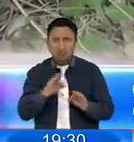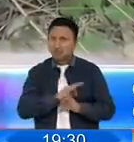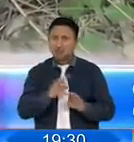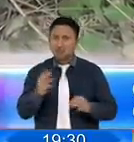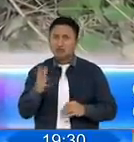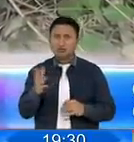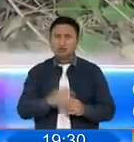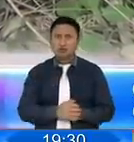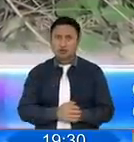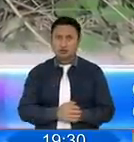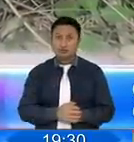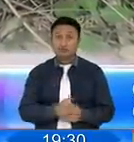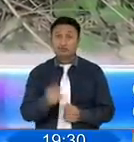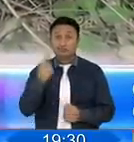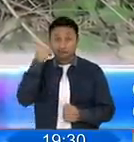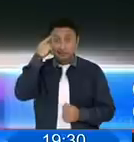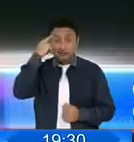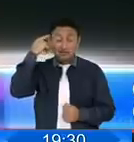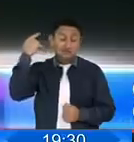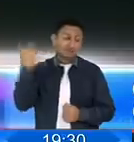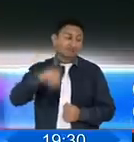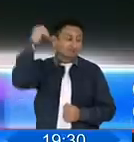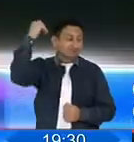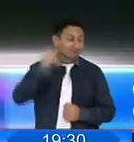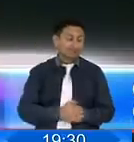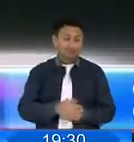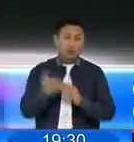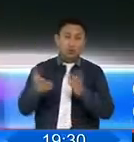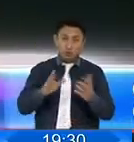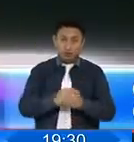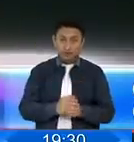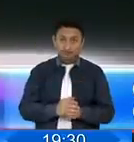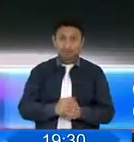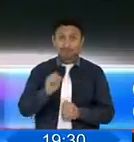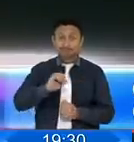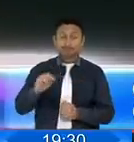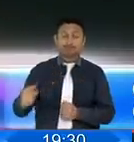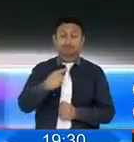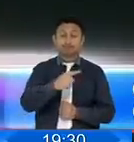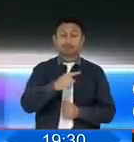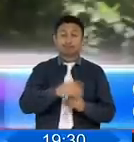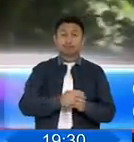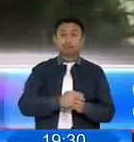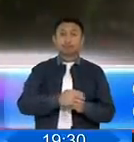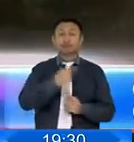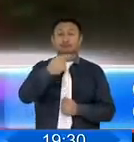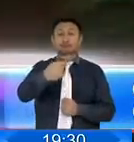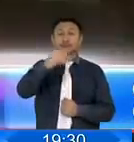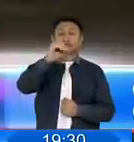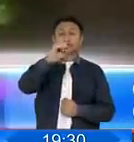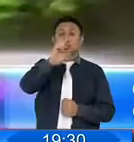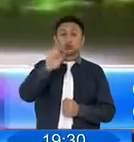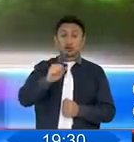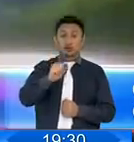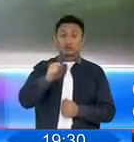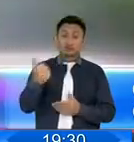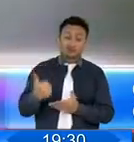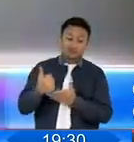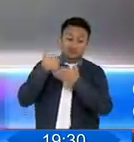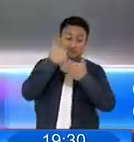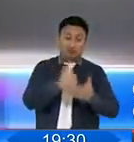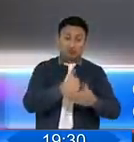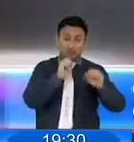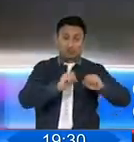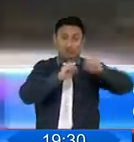se imaginaron lo peor y no se equivocaron. Para descender fue necesario la presencia de rescatistas del GOE, quienes en medio de la